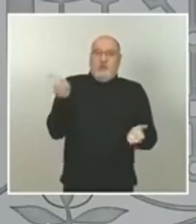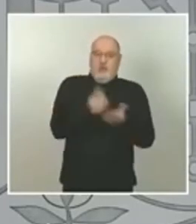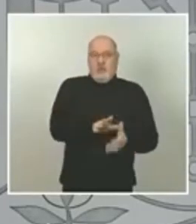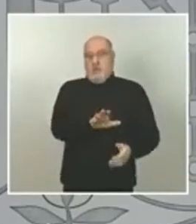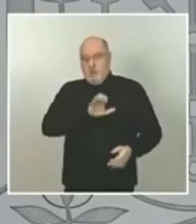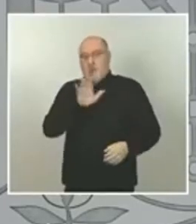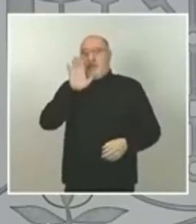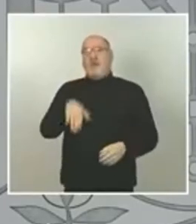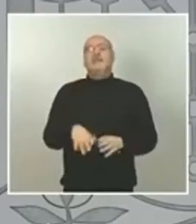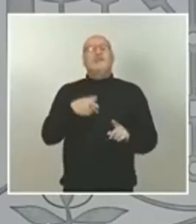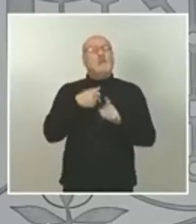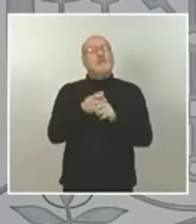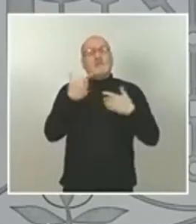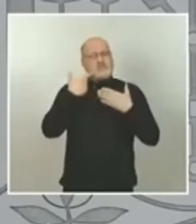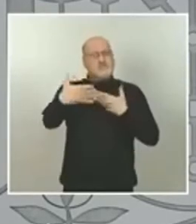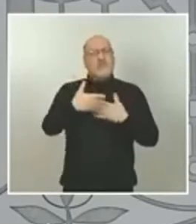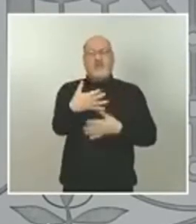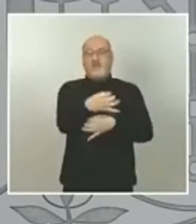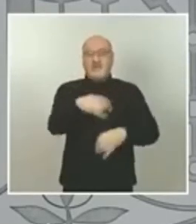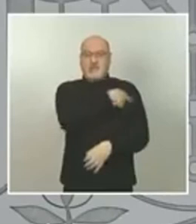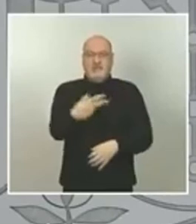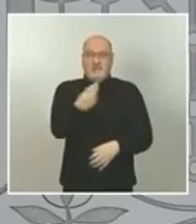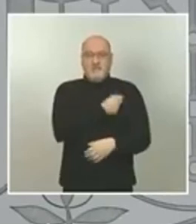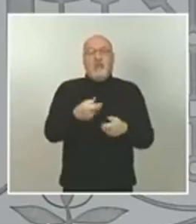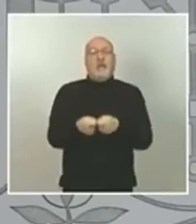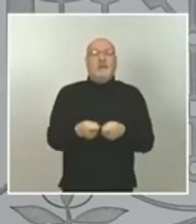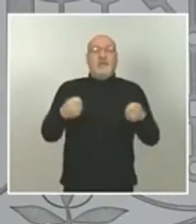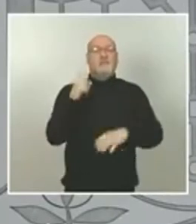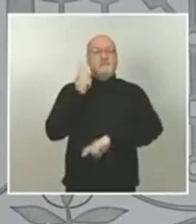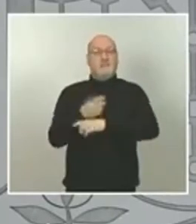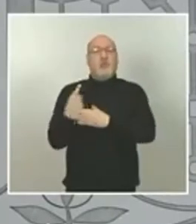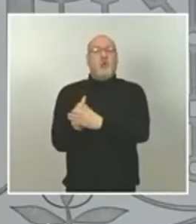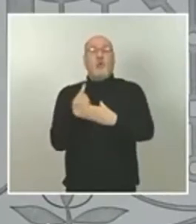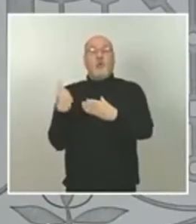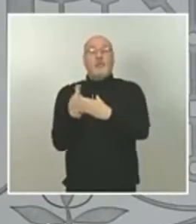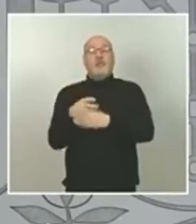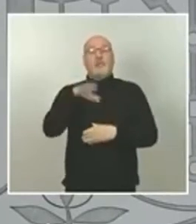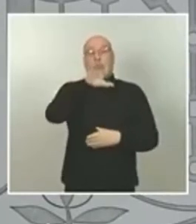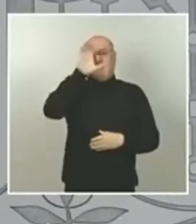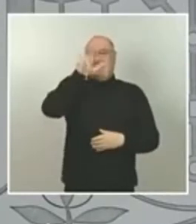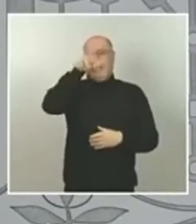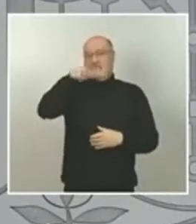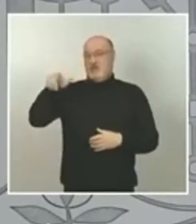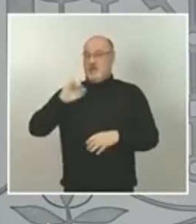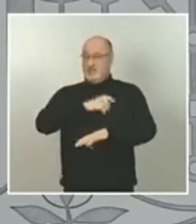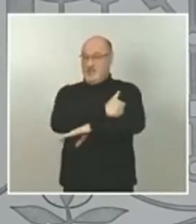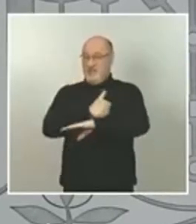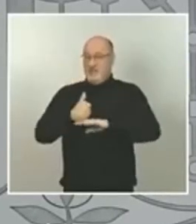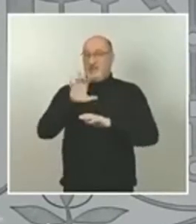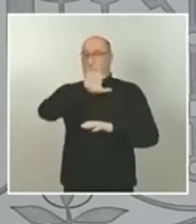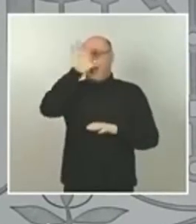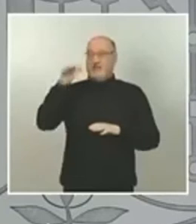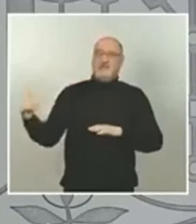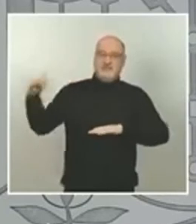vacunal, ampliamos esta cuarentena a aquellos pasajeros que vengan de países